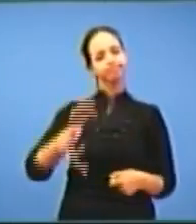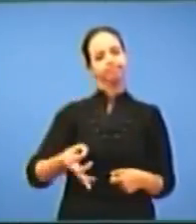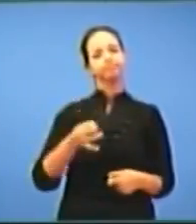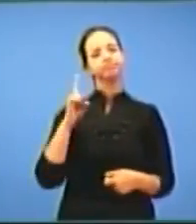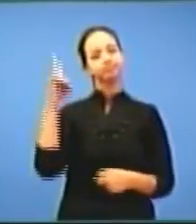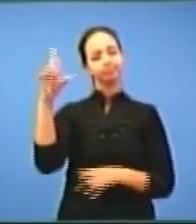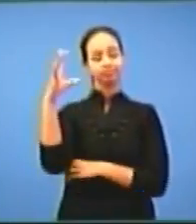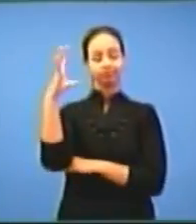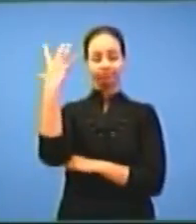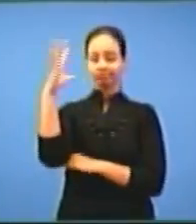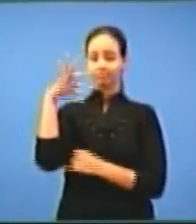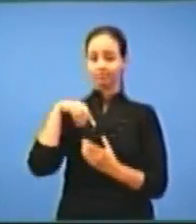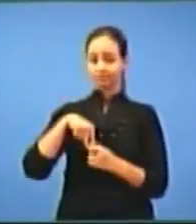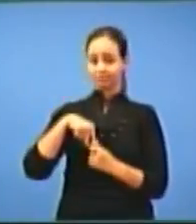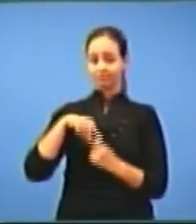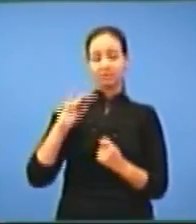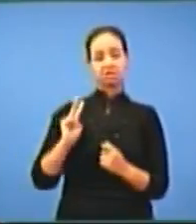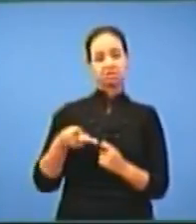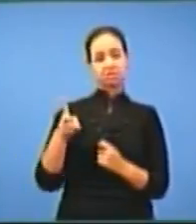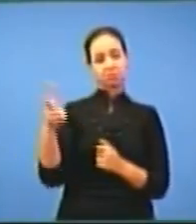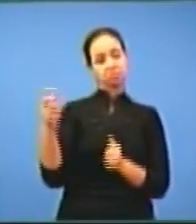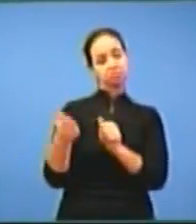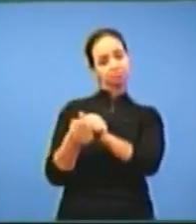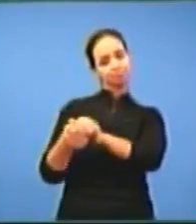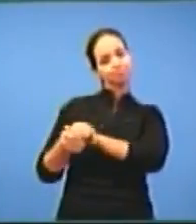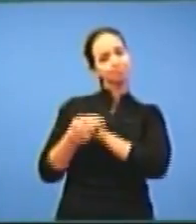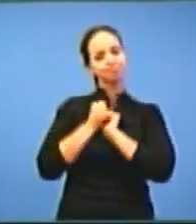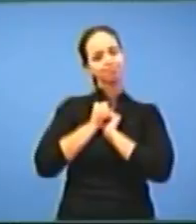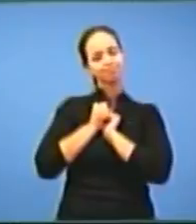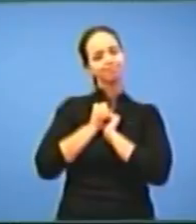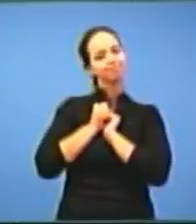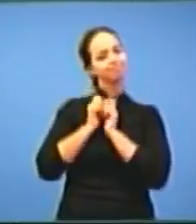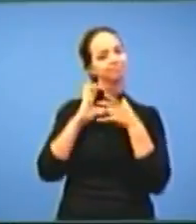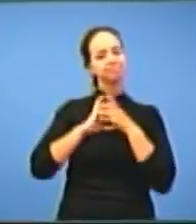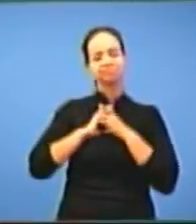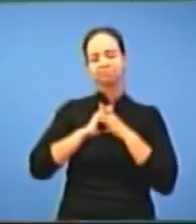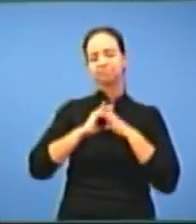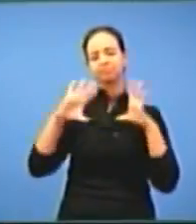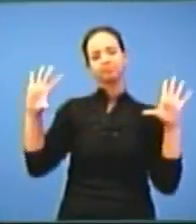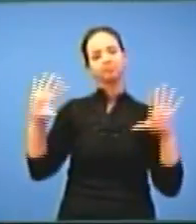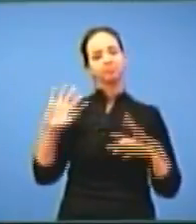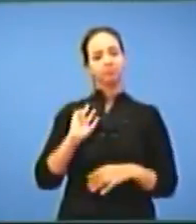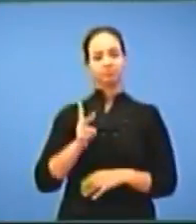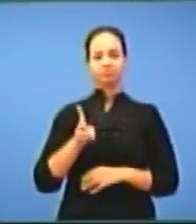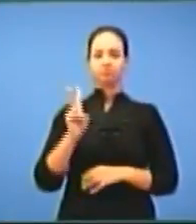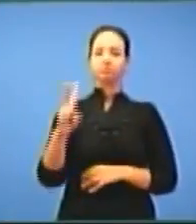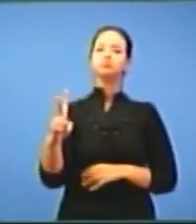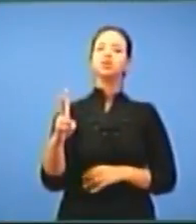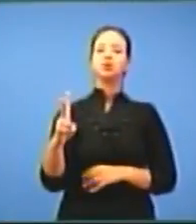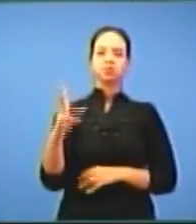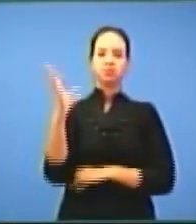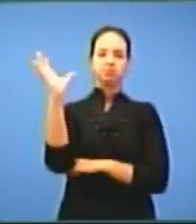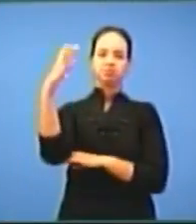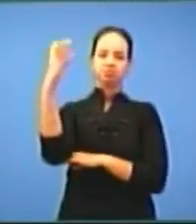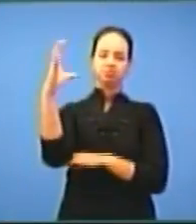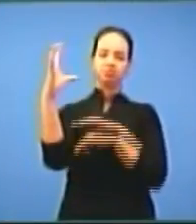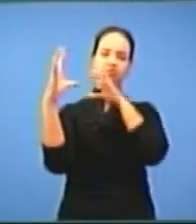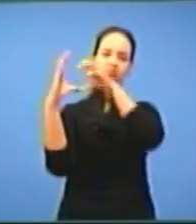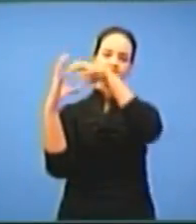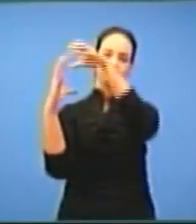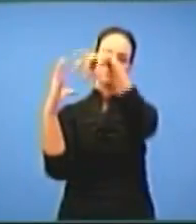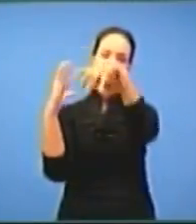esta higuera, ella siempre estuvo a nuestra disposición y siempre daba sus frutos